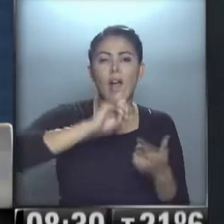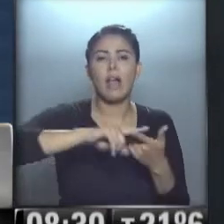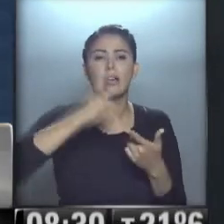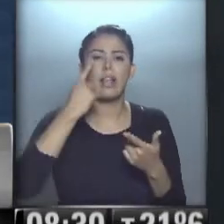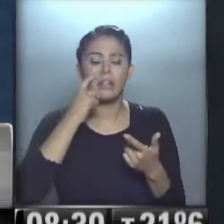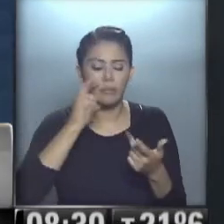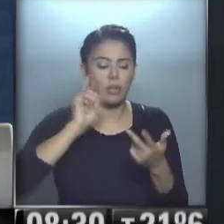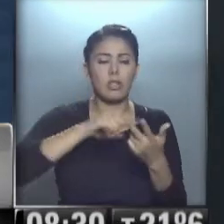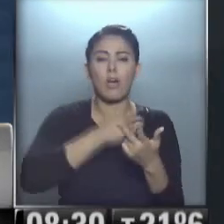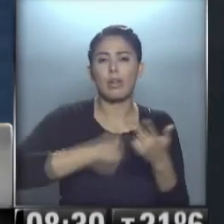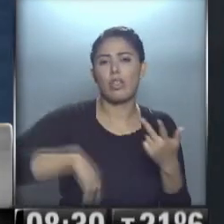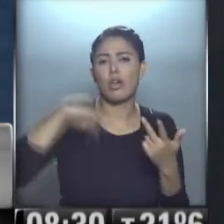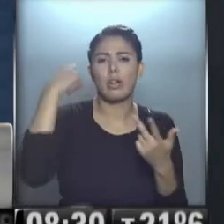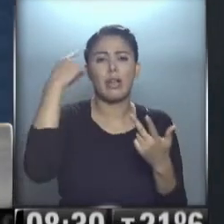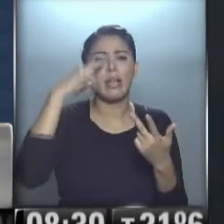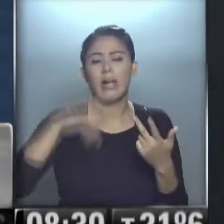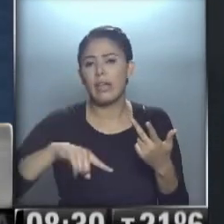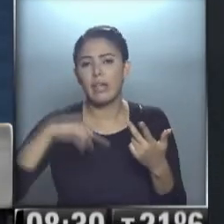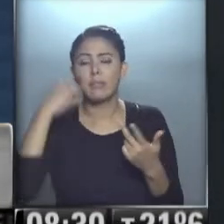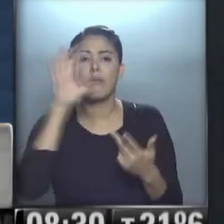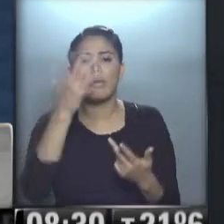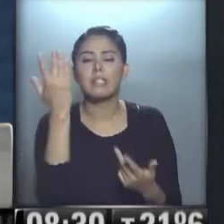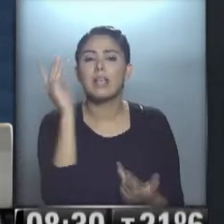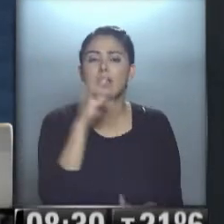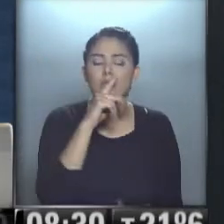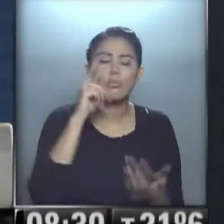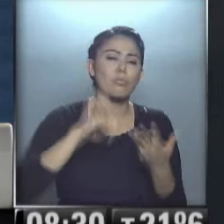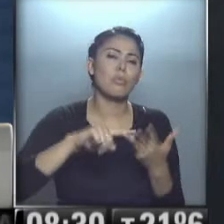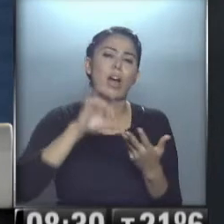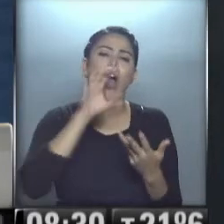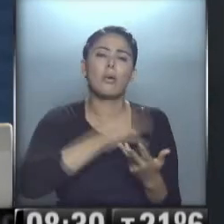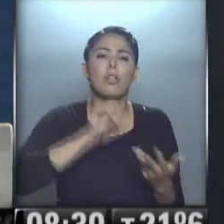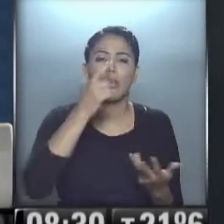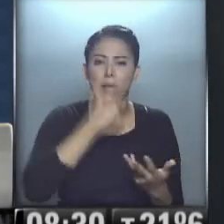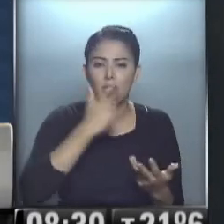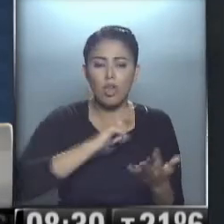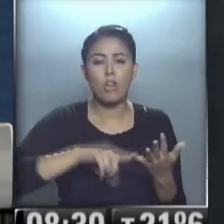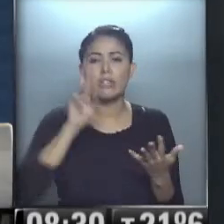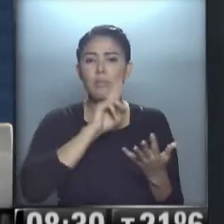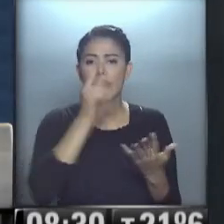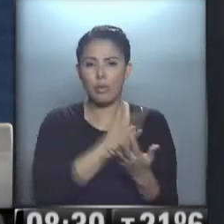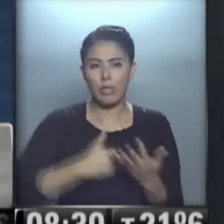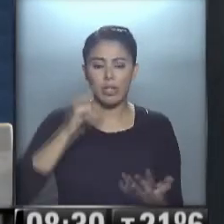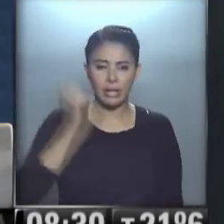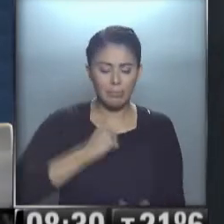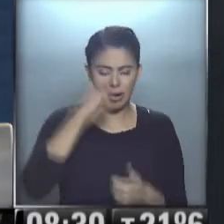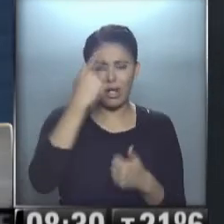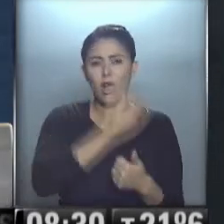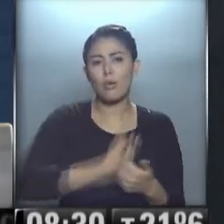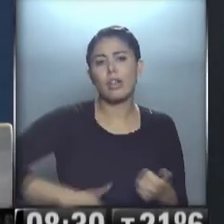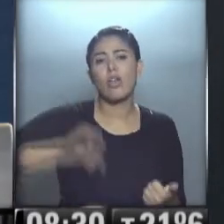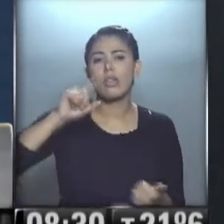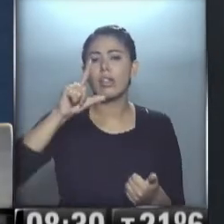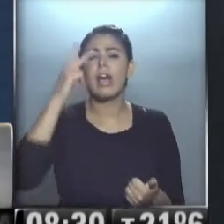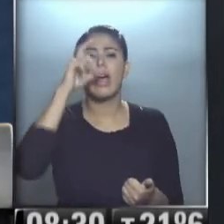Uribarri, el gobernador a cargo de la provincia de San Juan, el gobernador de Mendoza, la gobernadora de la provincia de Catamarca, el gobernador de